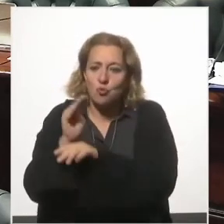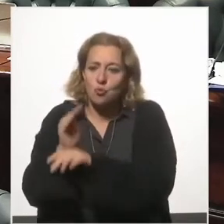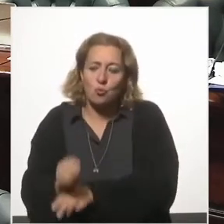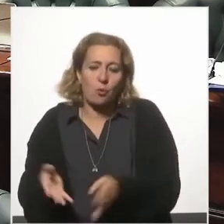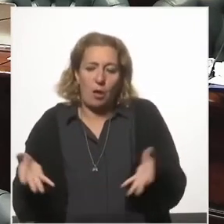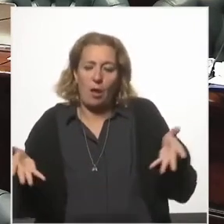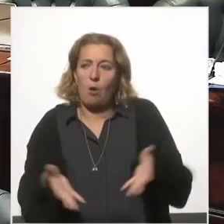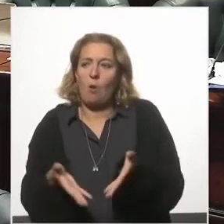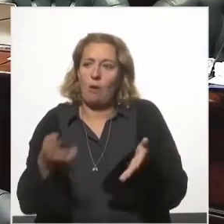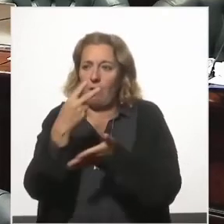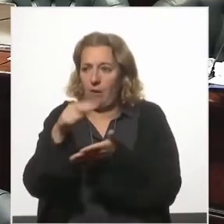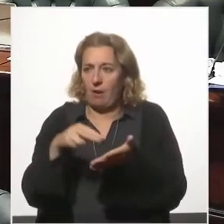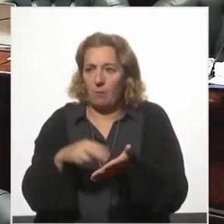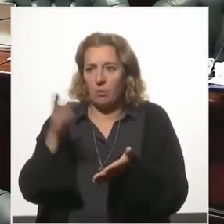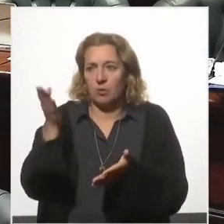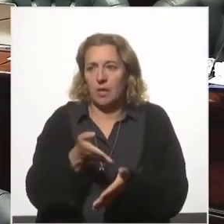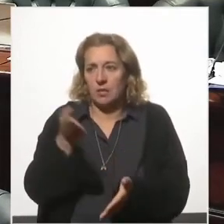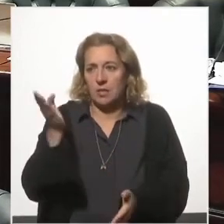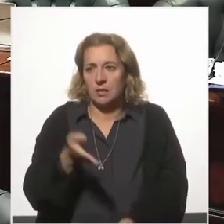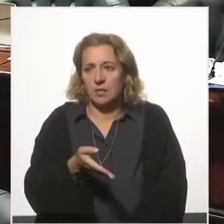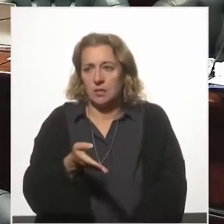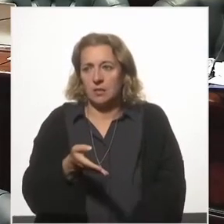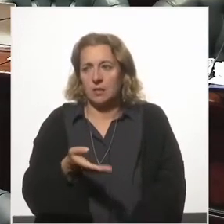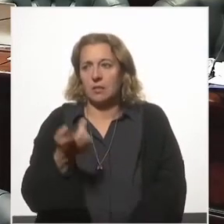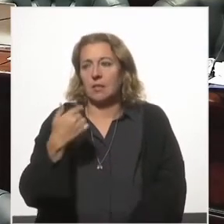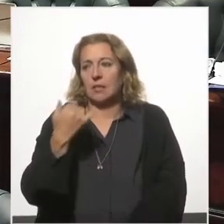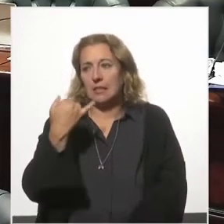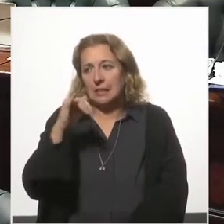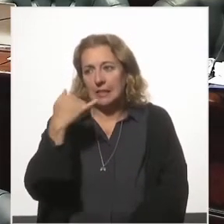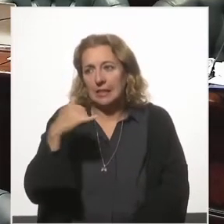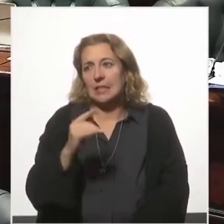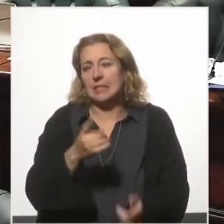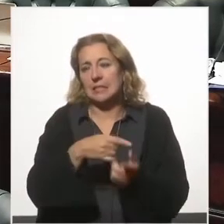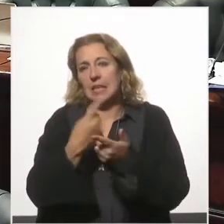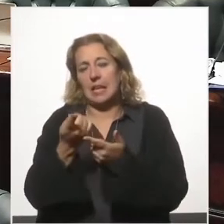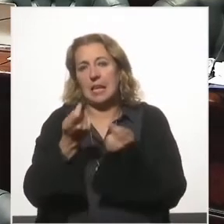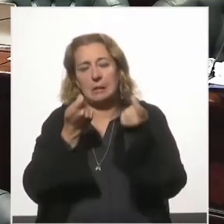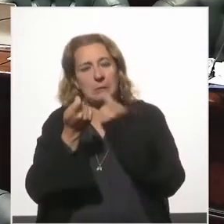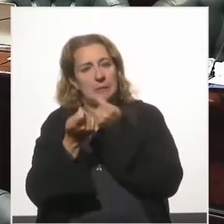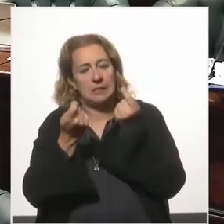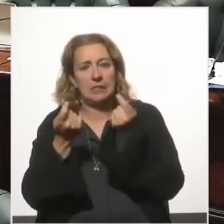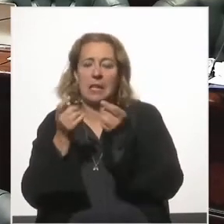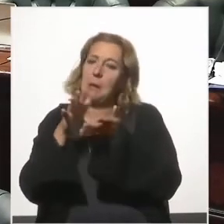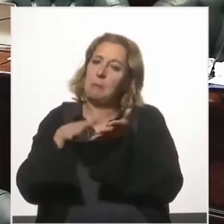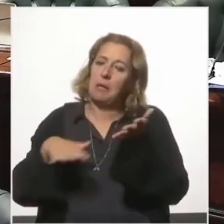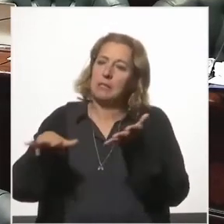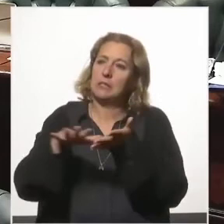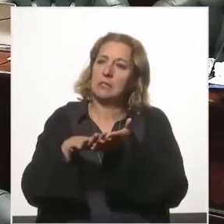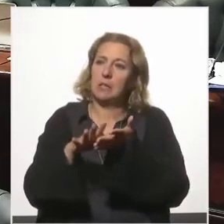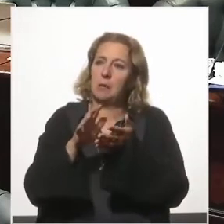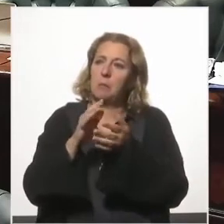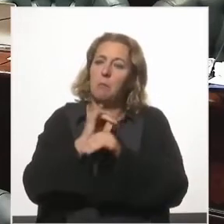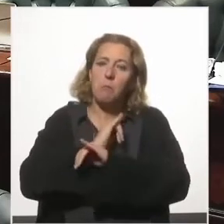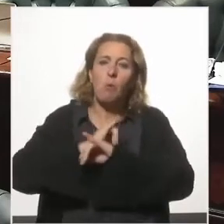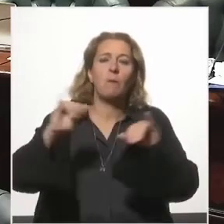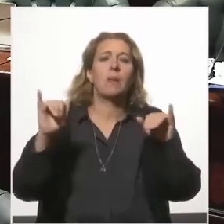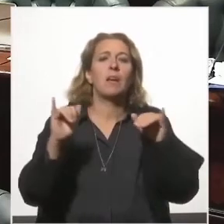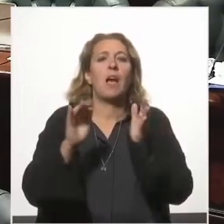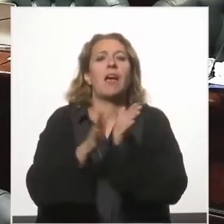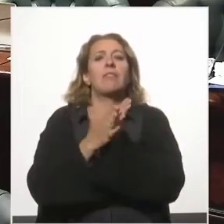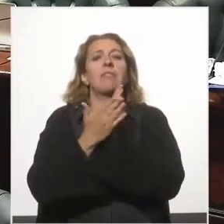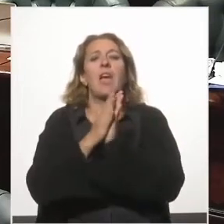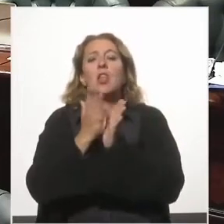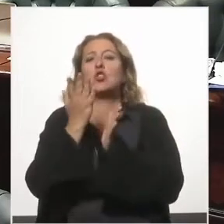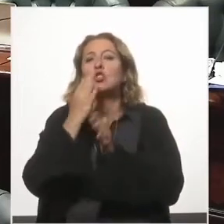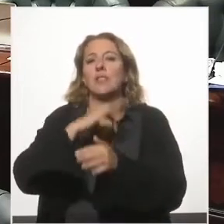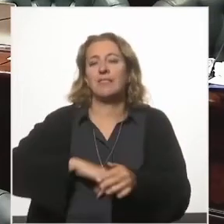hoy leíamos las tasas de interés a las que se presta en plaza, que publica el Diario Central, y hay